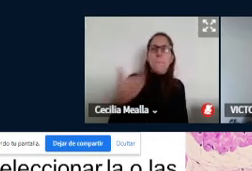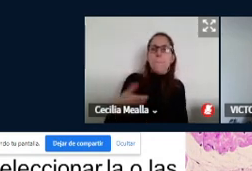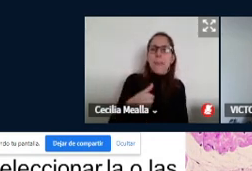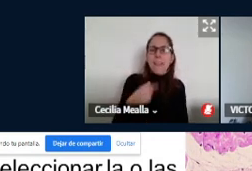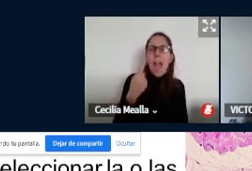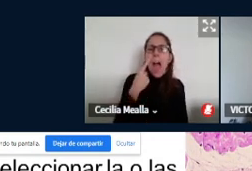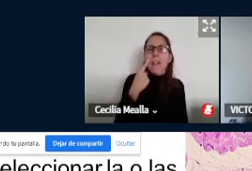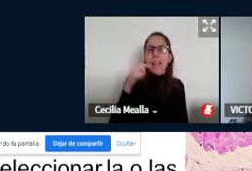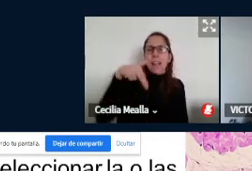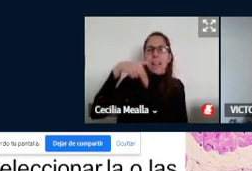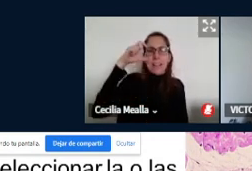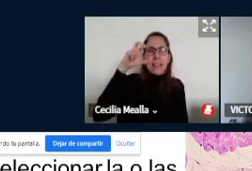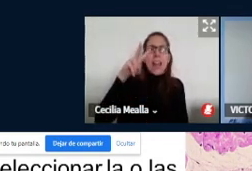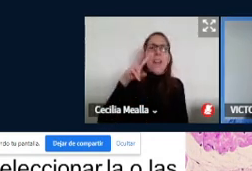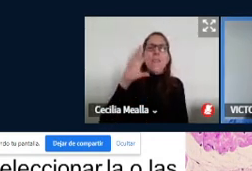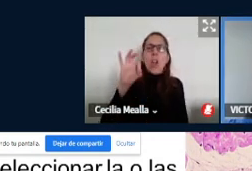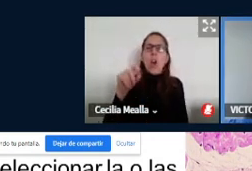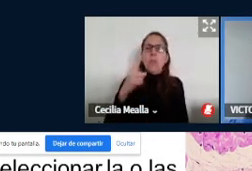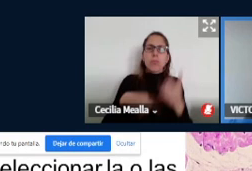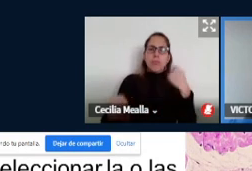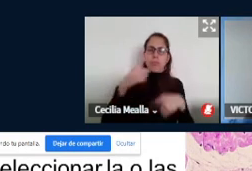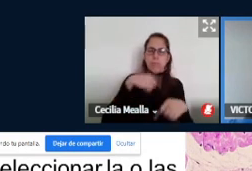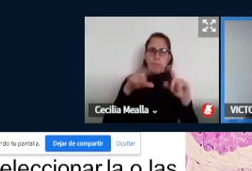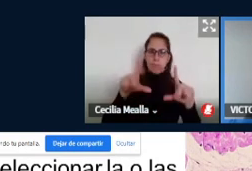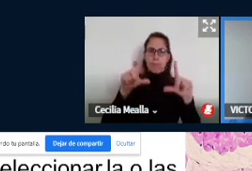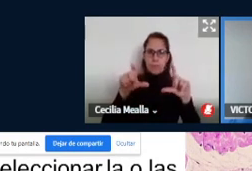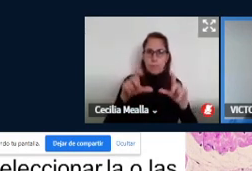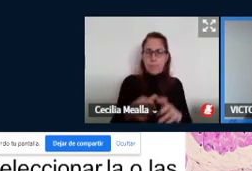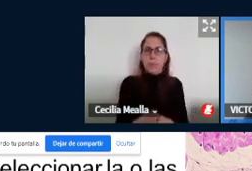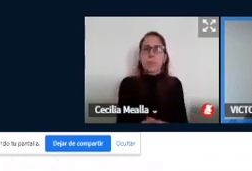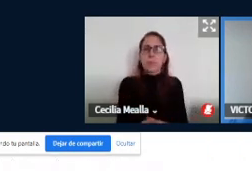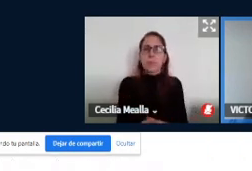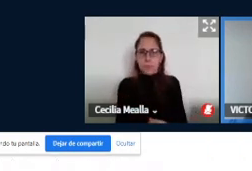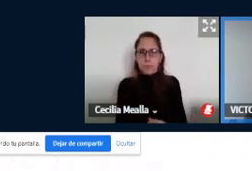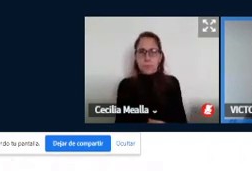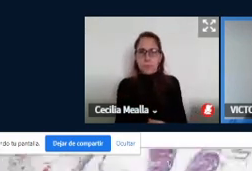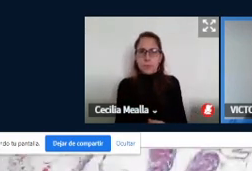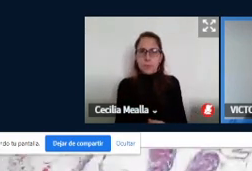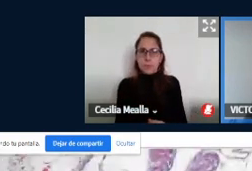nervio que le quiere sacar una foto. Sí. Espera que...